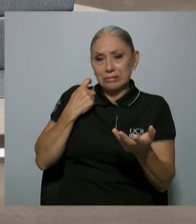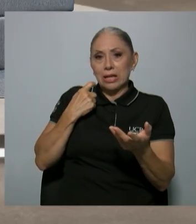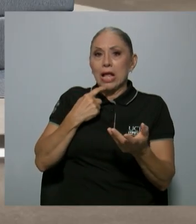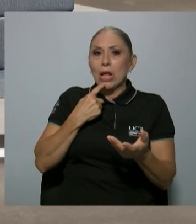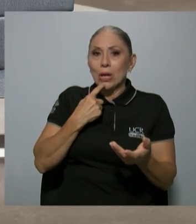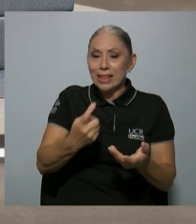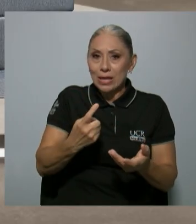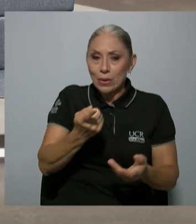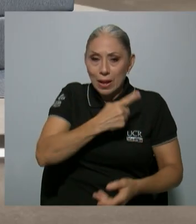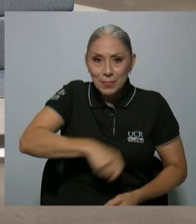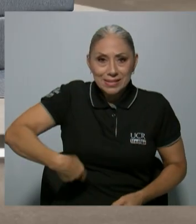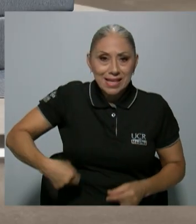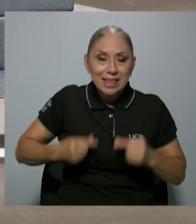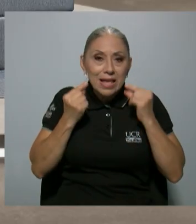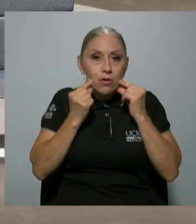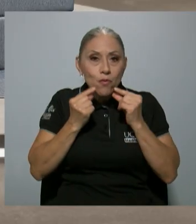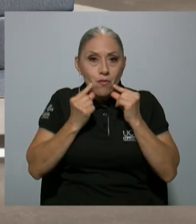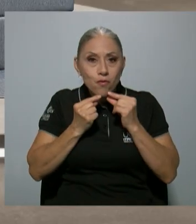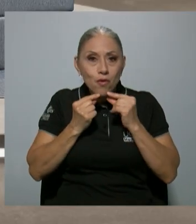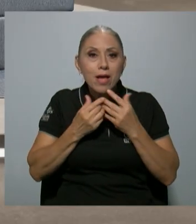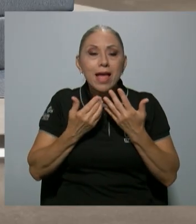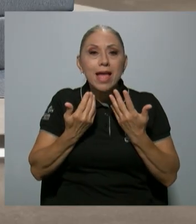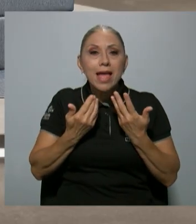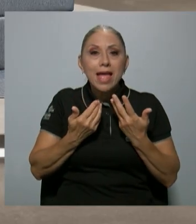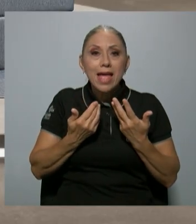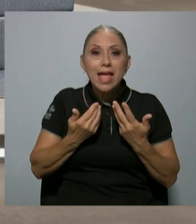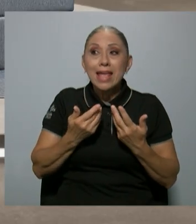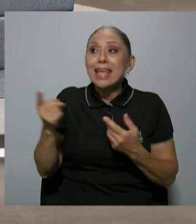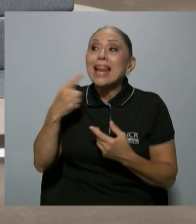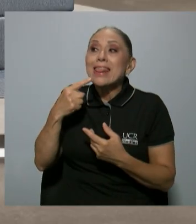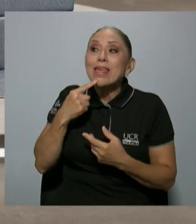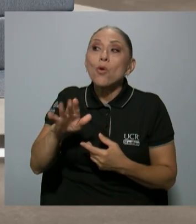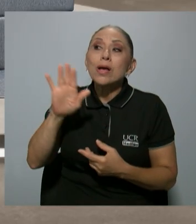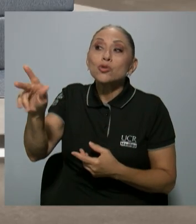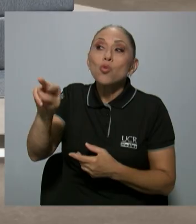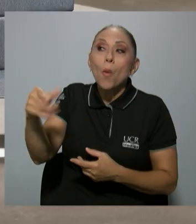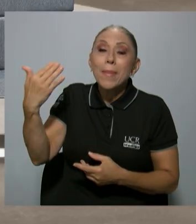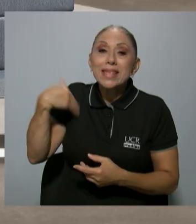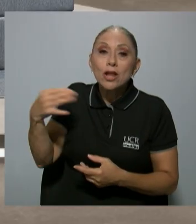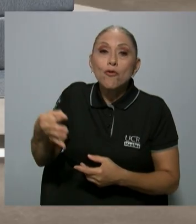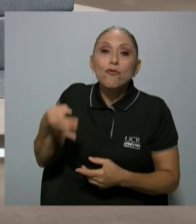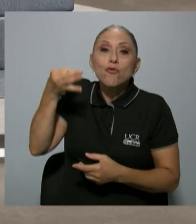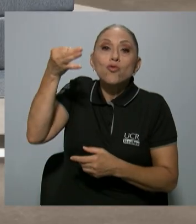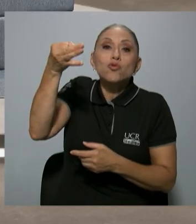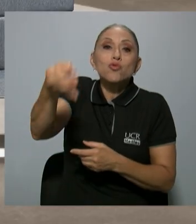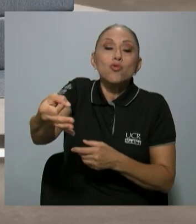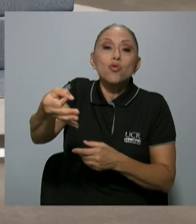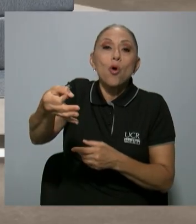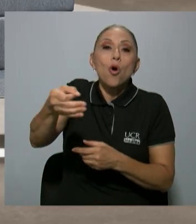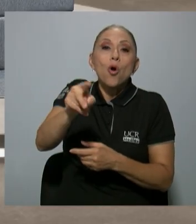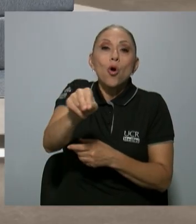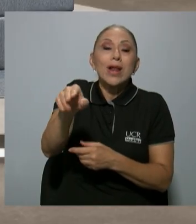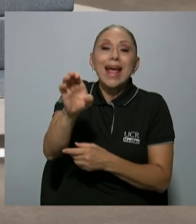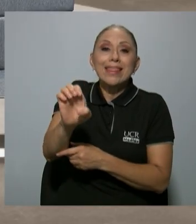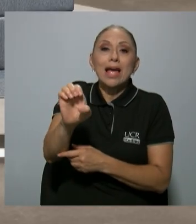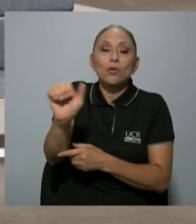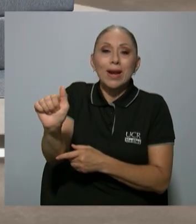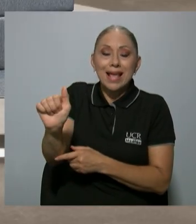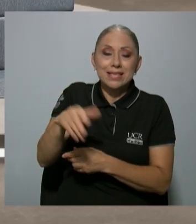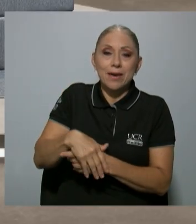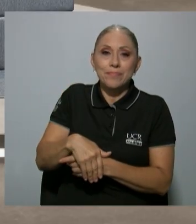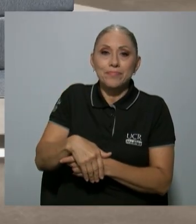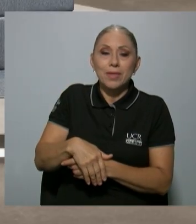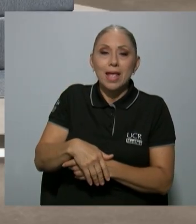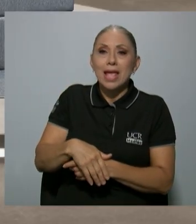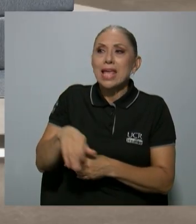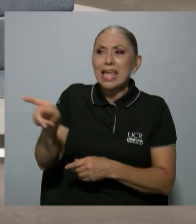presidente Rodrigo Chávez hacia su compañero, colega de fracción, futuro colega de fracción, Edgardo Araya,